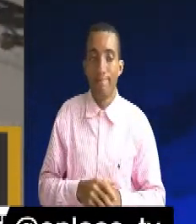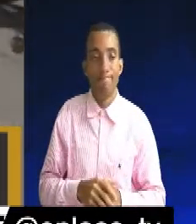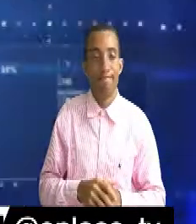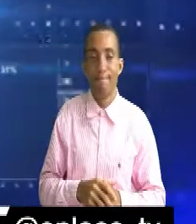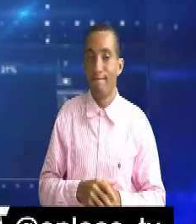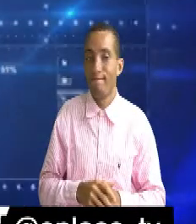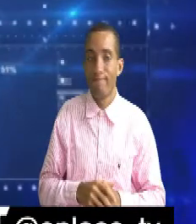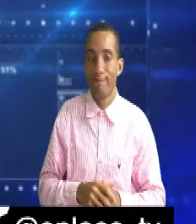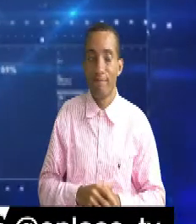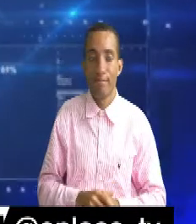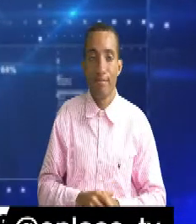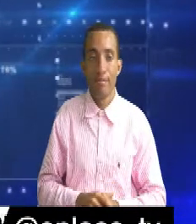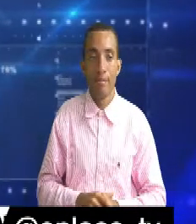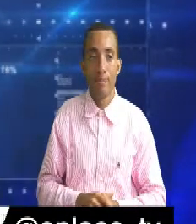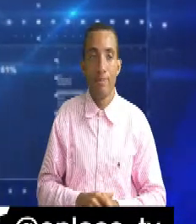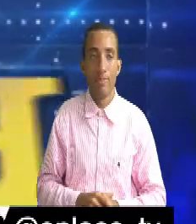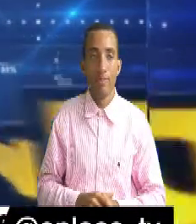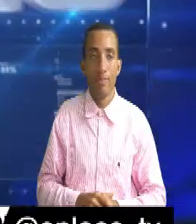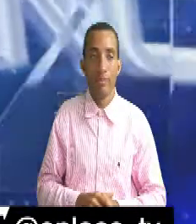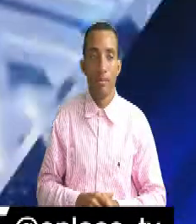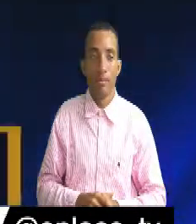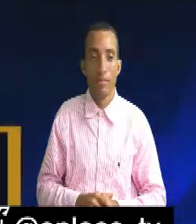señores.